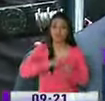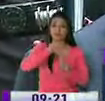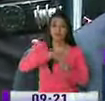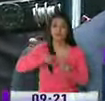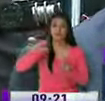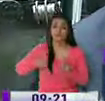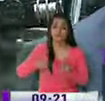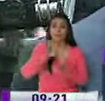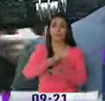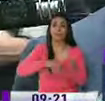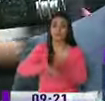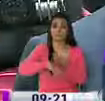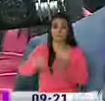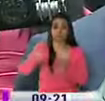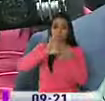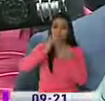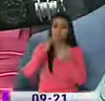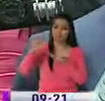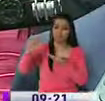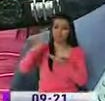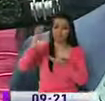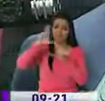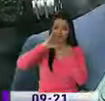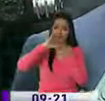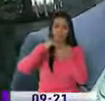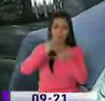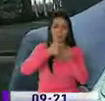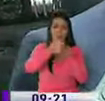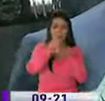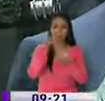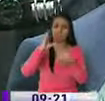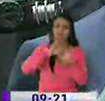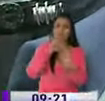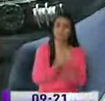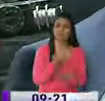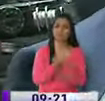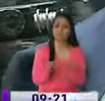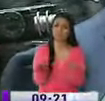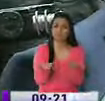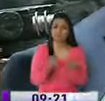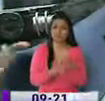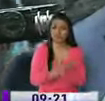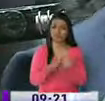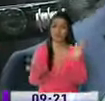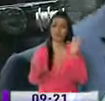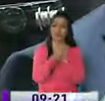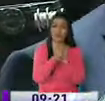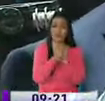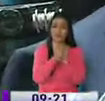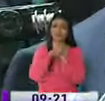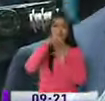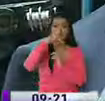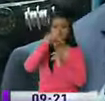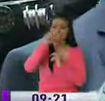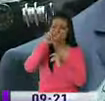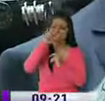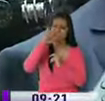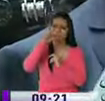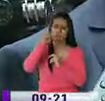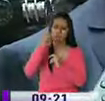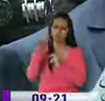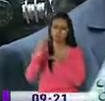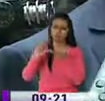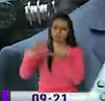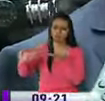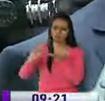fuente fundamental que hoy tenemos para financiar el sistema, viene de esta ley llamada el FOPEDEUPO, que es una distribución